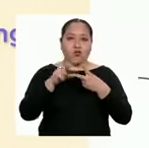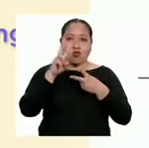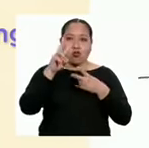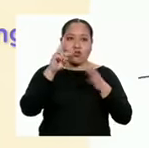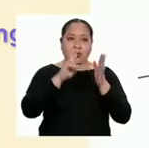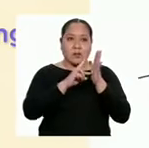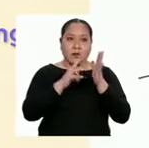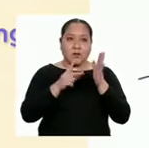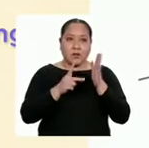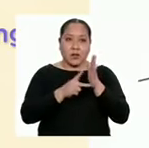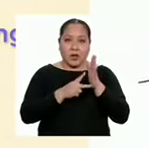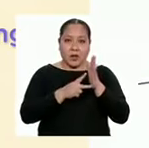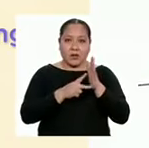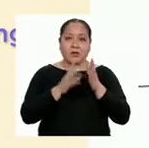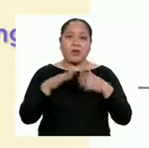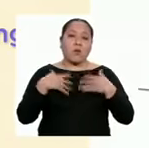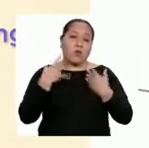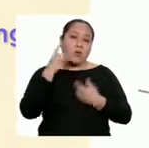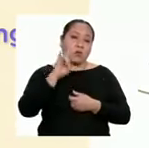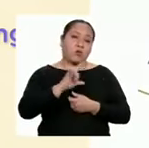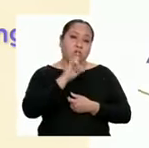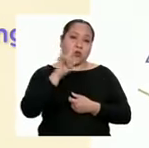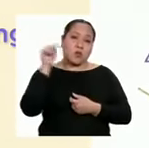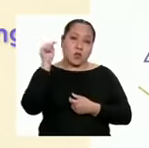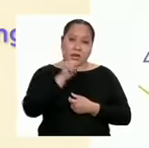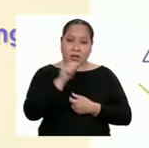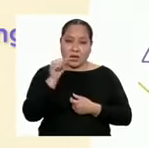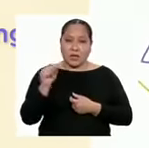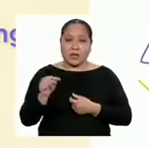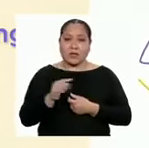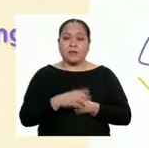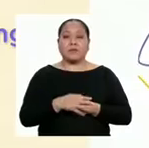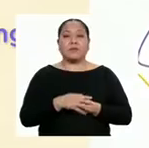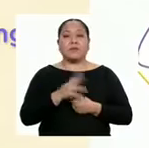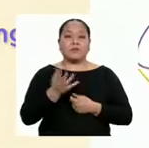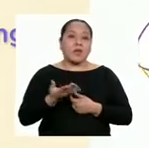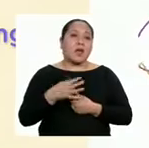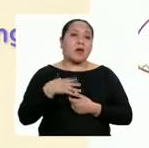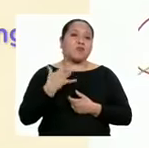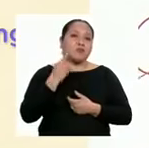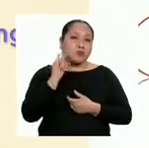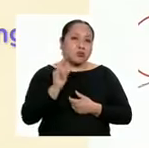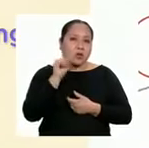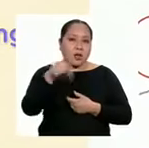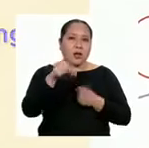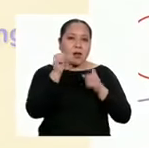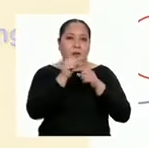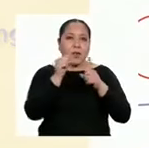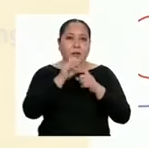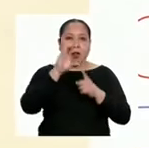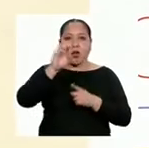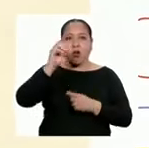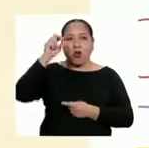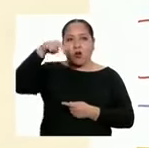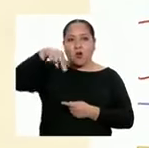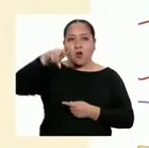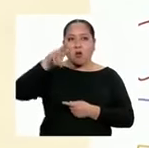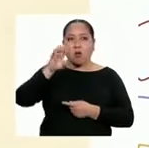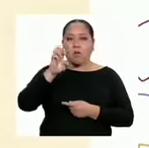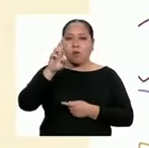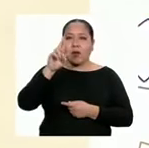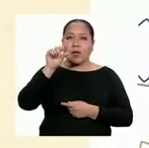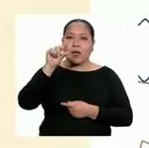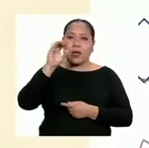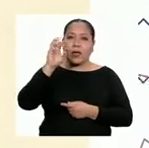o significados que podemos usar, en este caso, para la palabra converger.